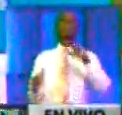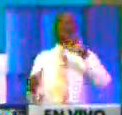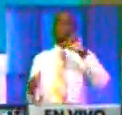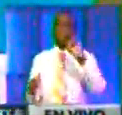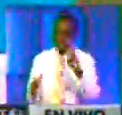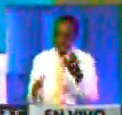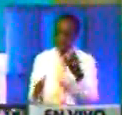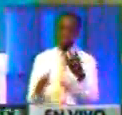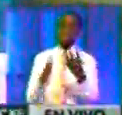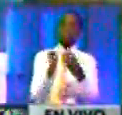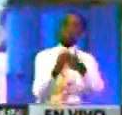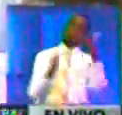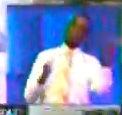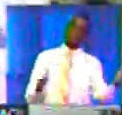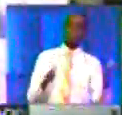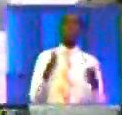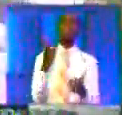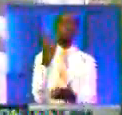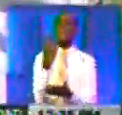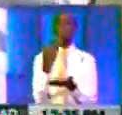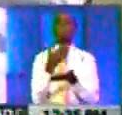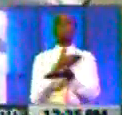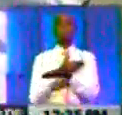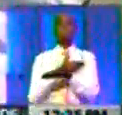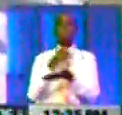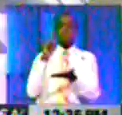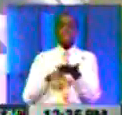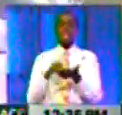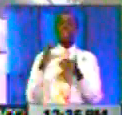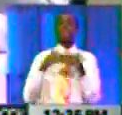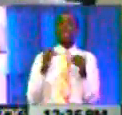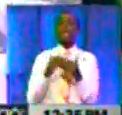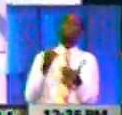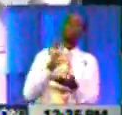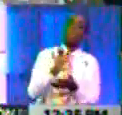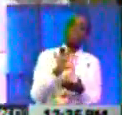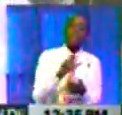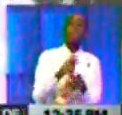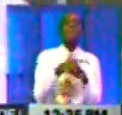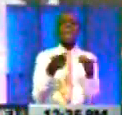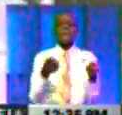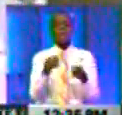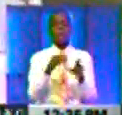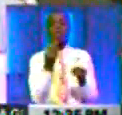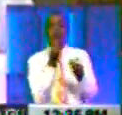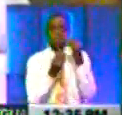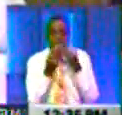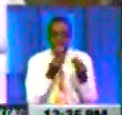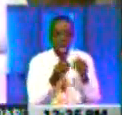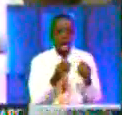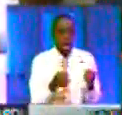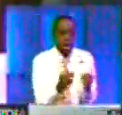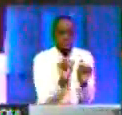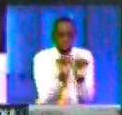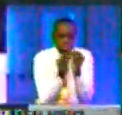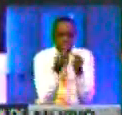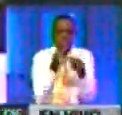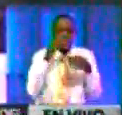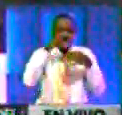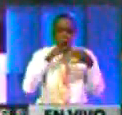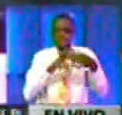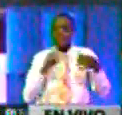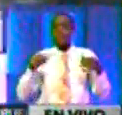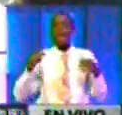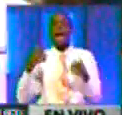$1.500.000 para producir también alimento balanceado para peces. De modo que desde el Zulia estamos nuevamente dando